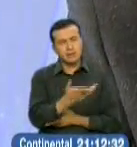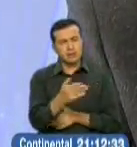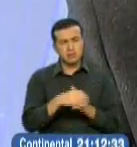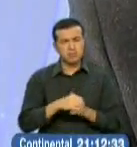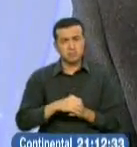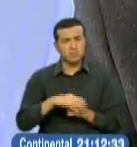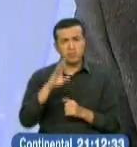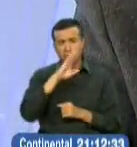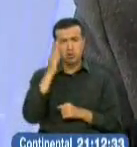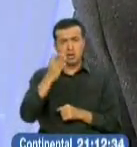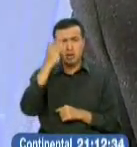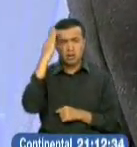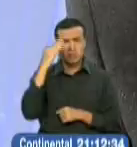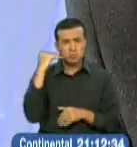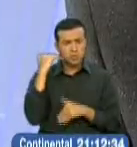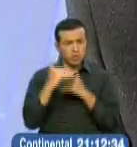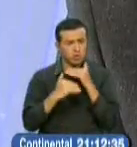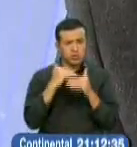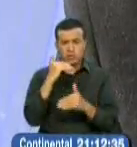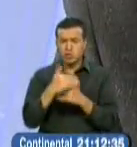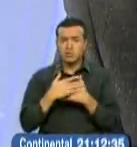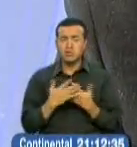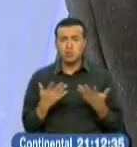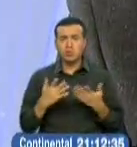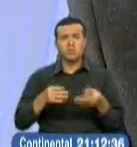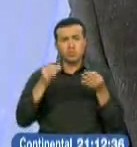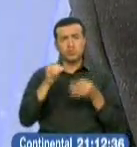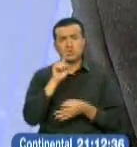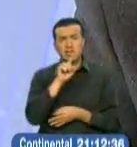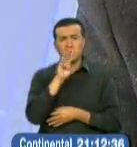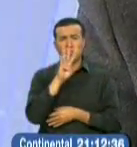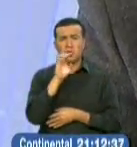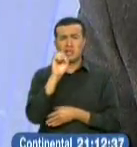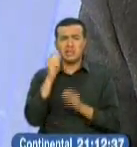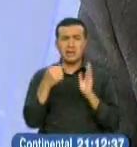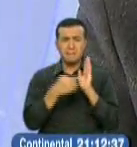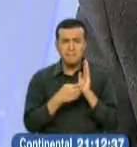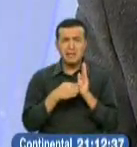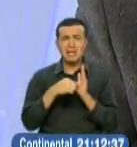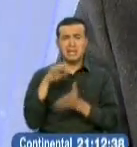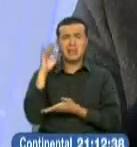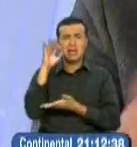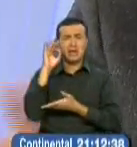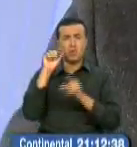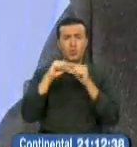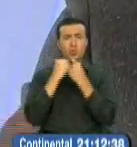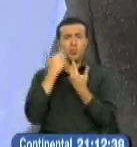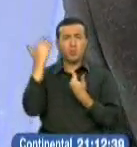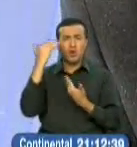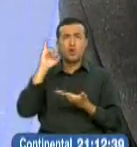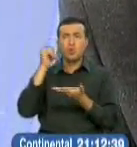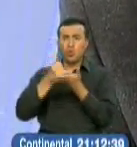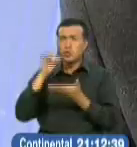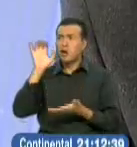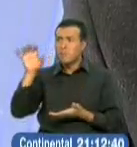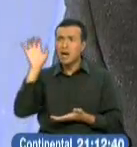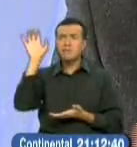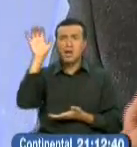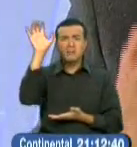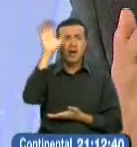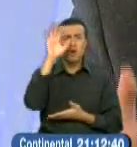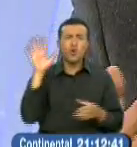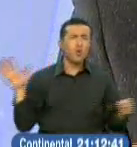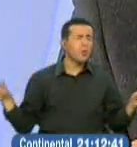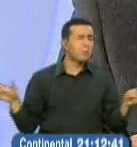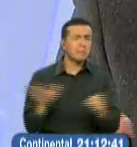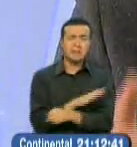Nunca antes, Sofía, ha tenido un proceso electoral 140.000 delegados de las organizaciones políticas en cada junta receptora del voto. Por tanto,